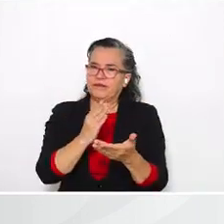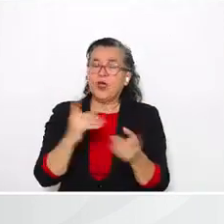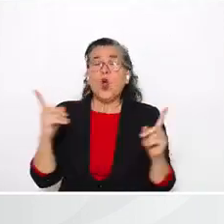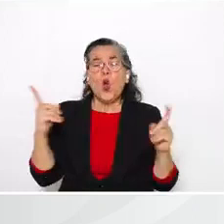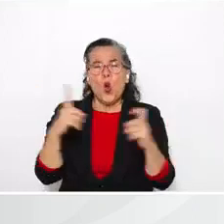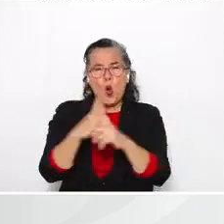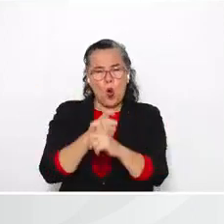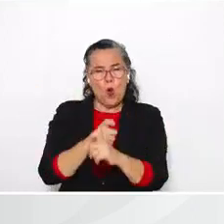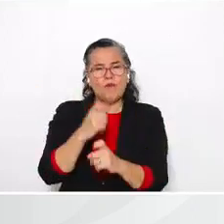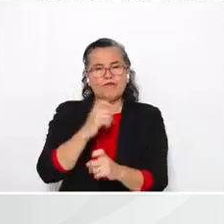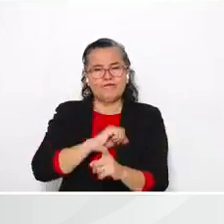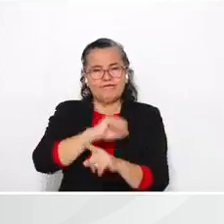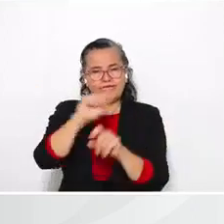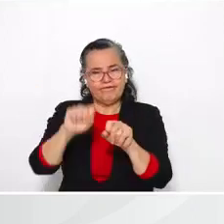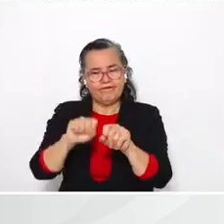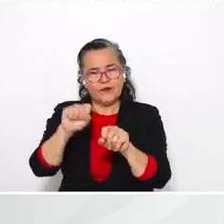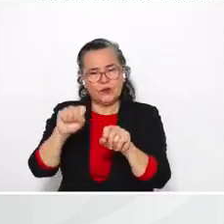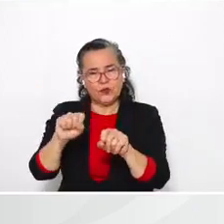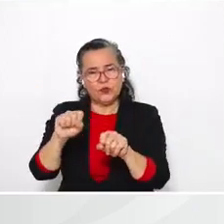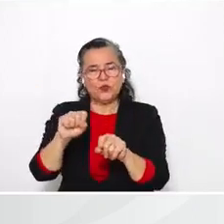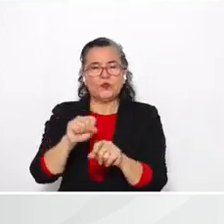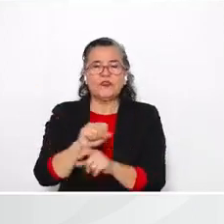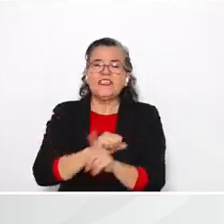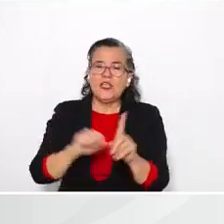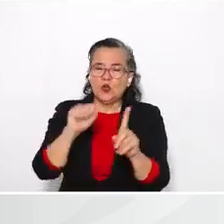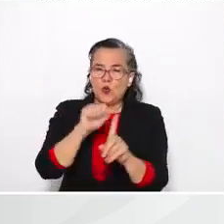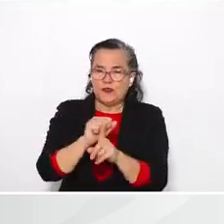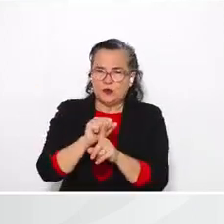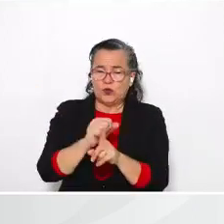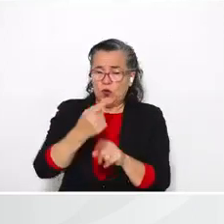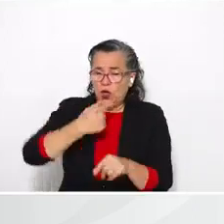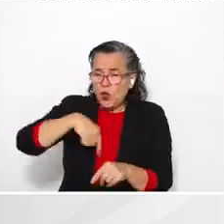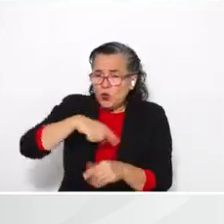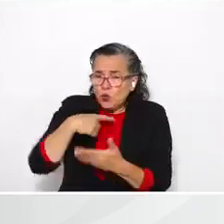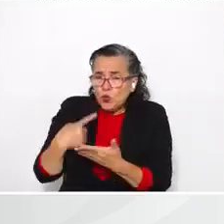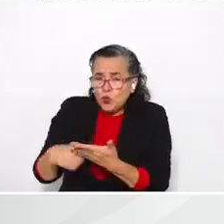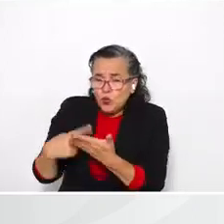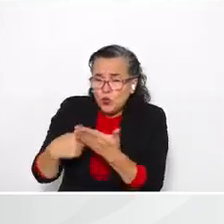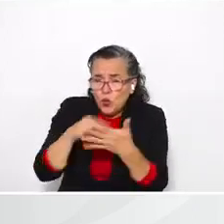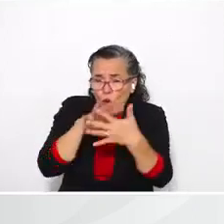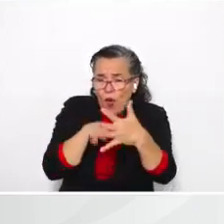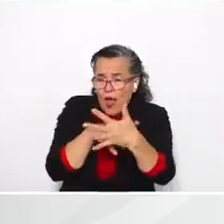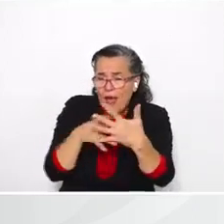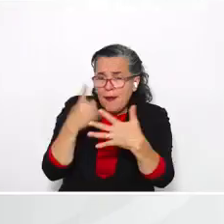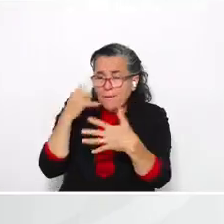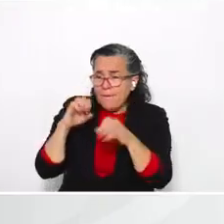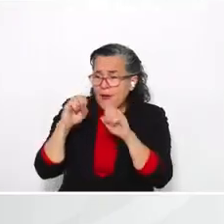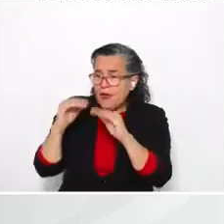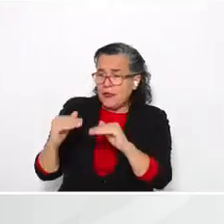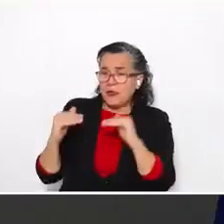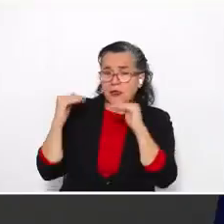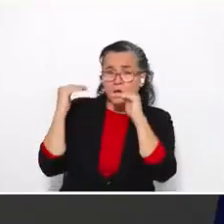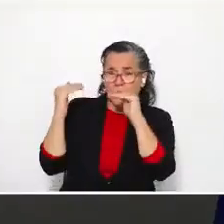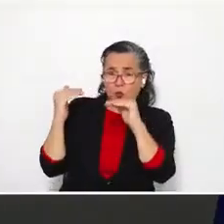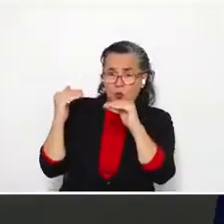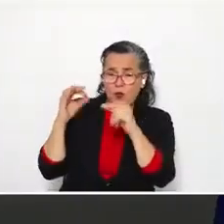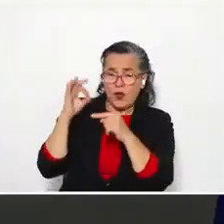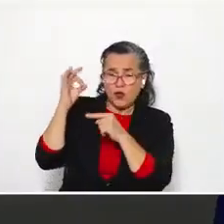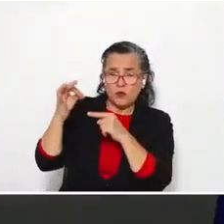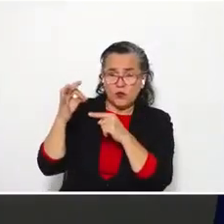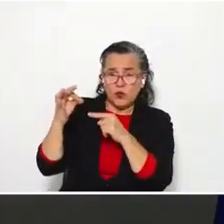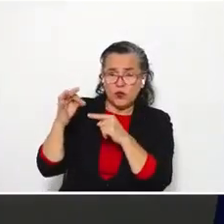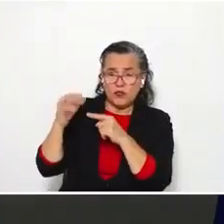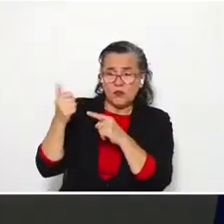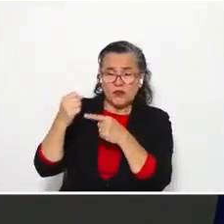compleja, y es por lo que discutir una agenda para la educación superior en los próximos